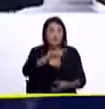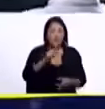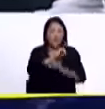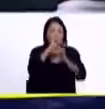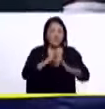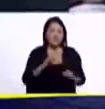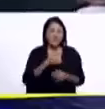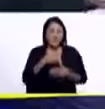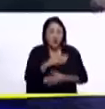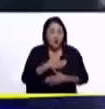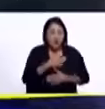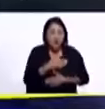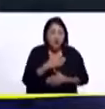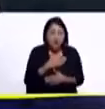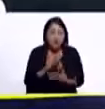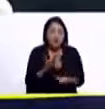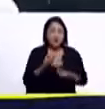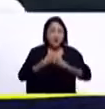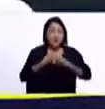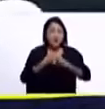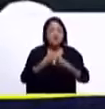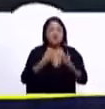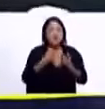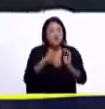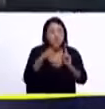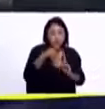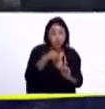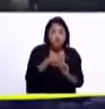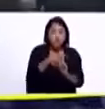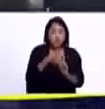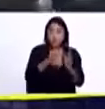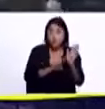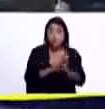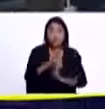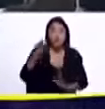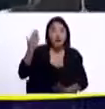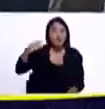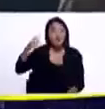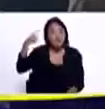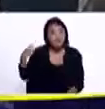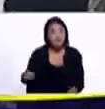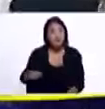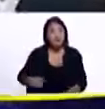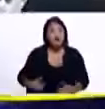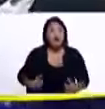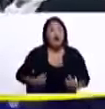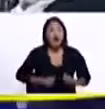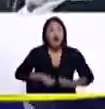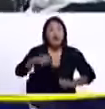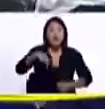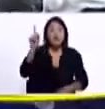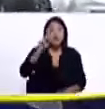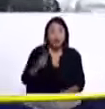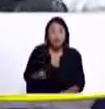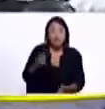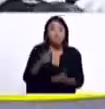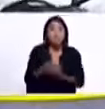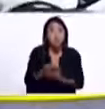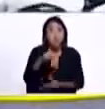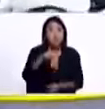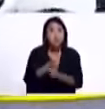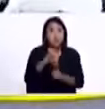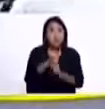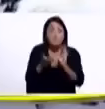tuvimos. En un nivel avanzado lo tuvimos. Venezuela tuvo el salario mínimo más alto de todo el